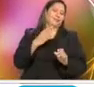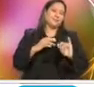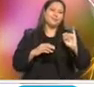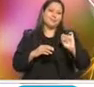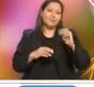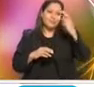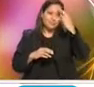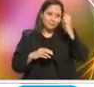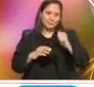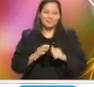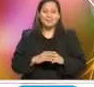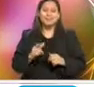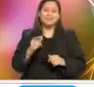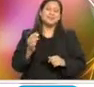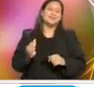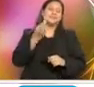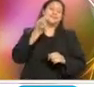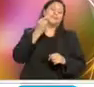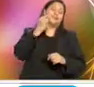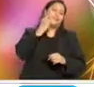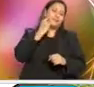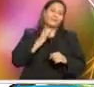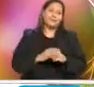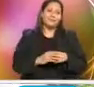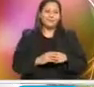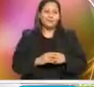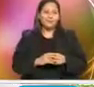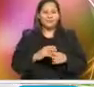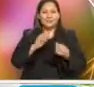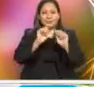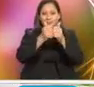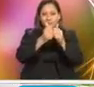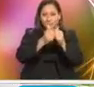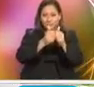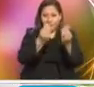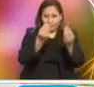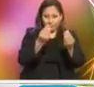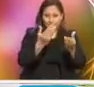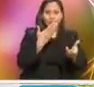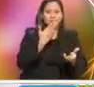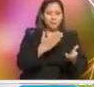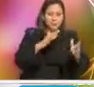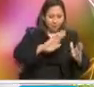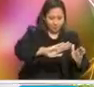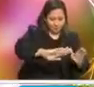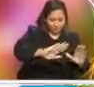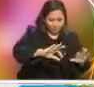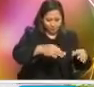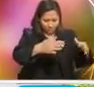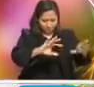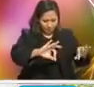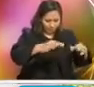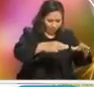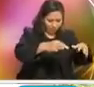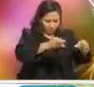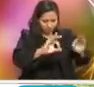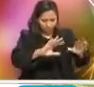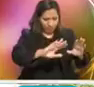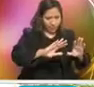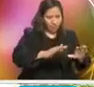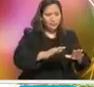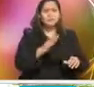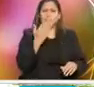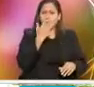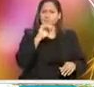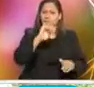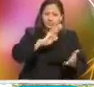y Sí. te agarra en la cara o algo así. Sí, más vale. Bueno, vamos a empanizarlas muy, muy bien. Sí. Sí, yo recomiendo que Qué lo bien se pongan. Sí, queda